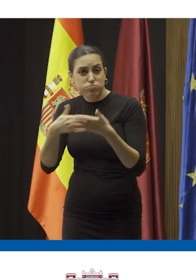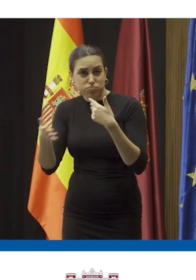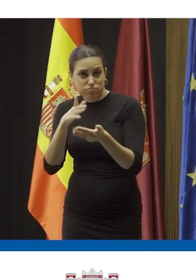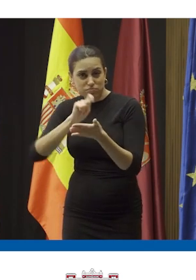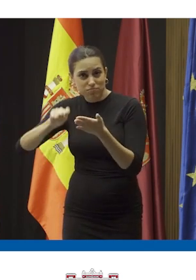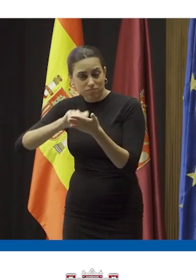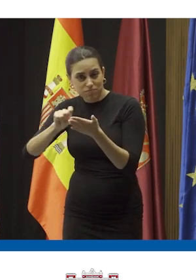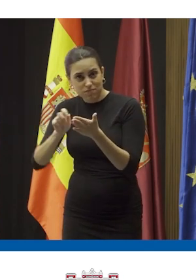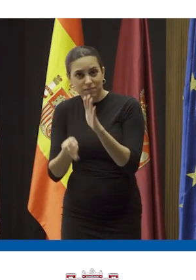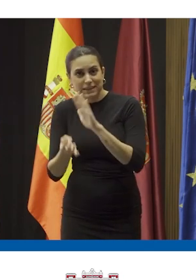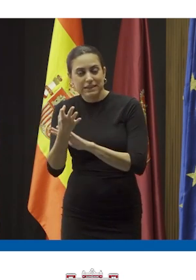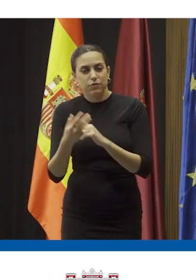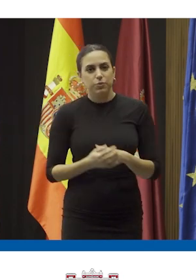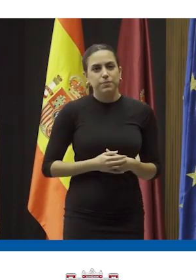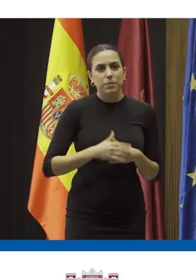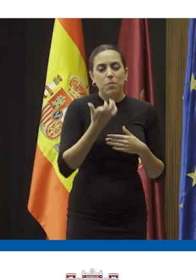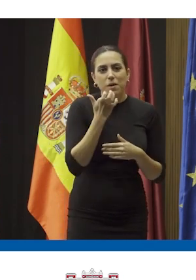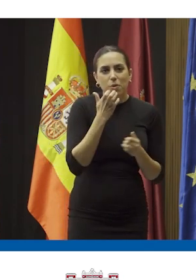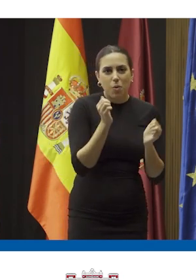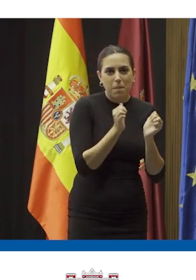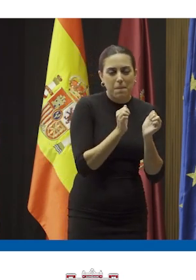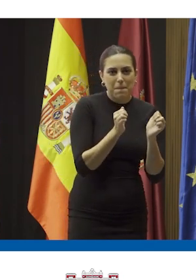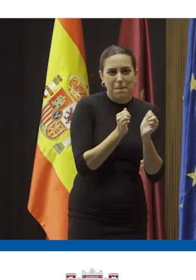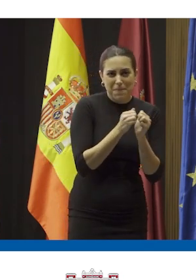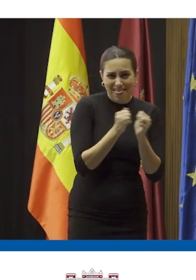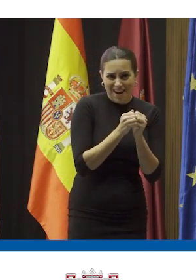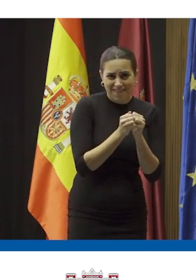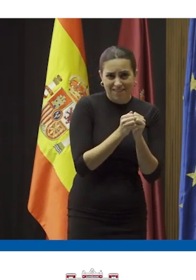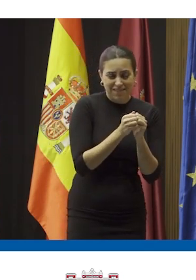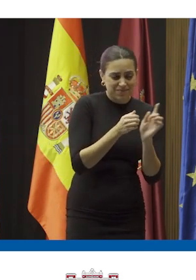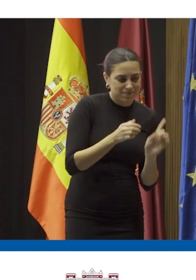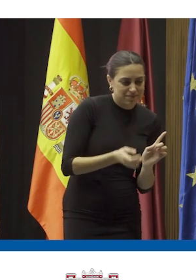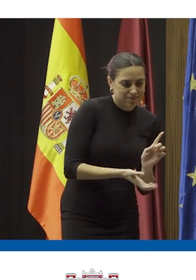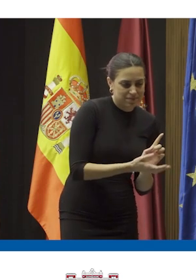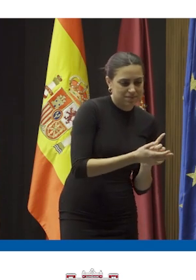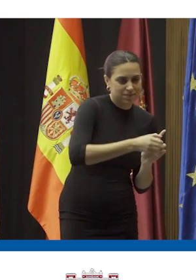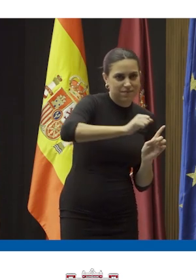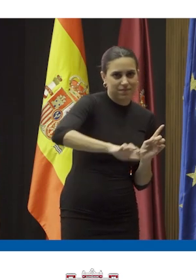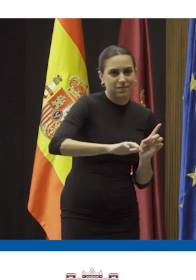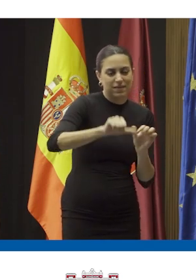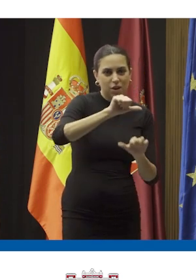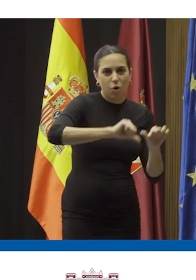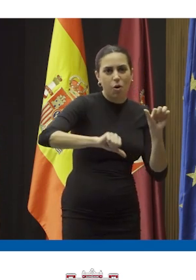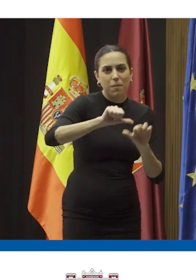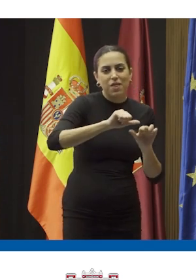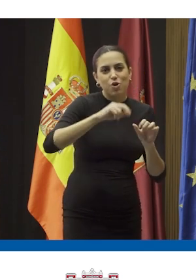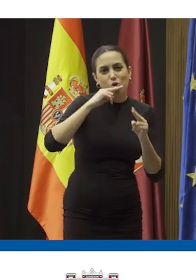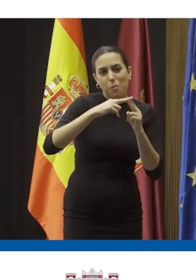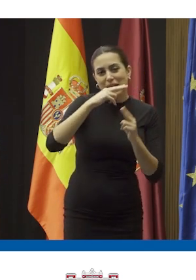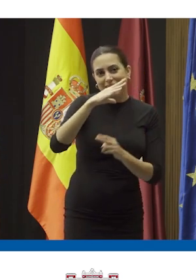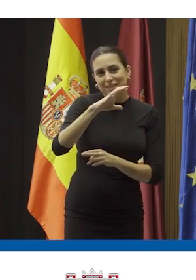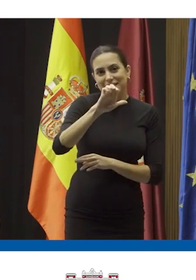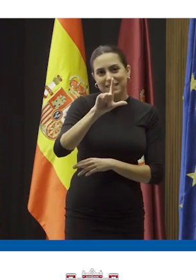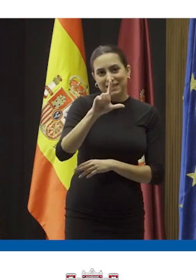una cirugía de extraer la piedra de la vejiga urinaria que se llama la operación de Celso. Él la describió y nosotros la